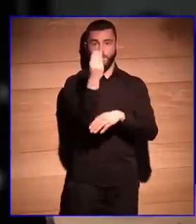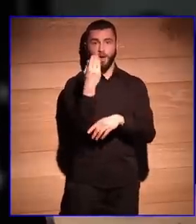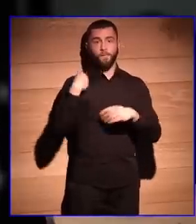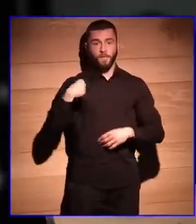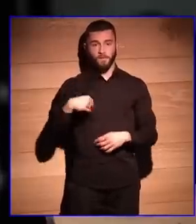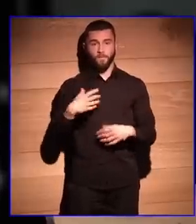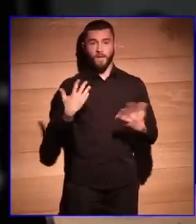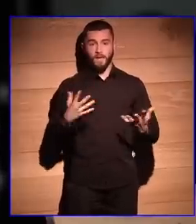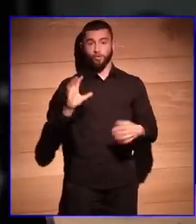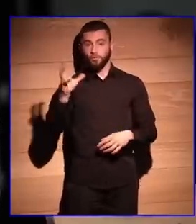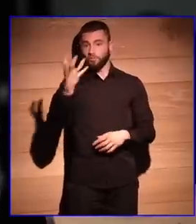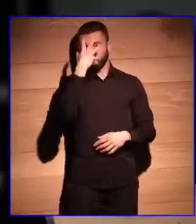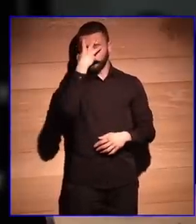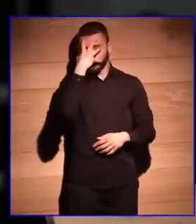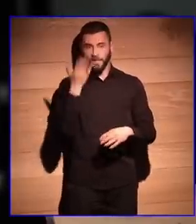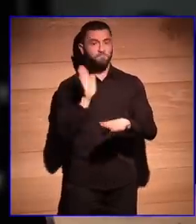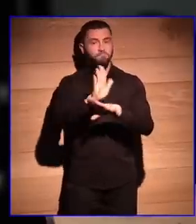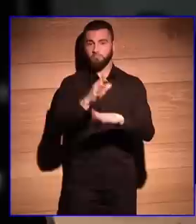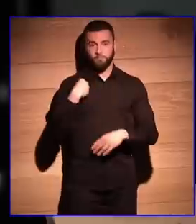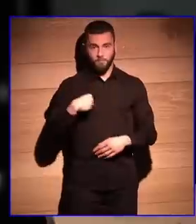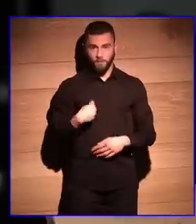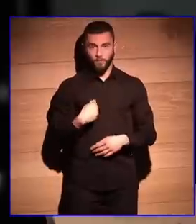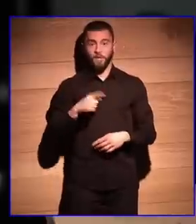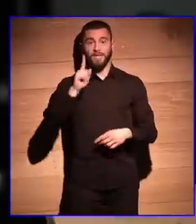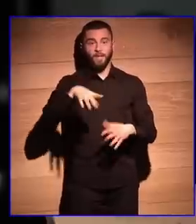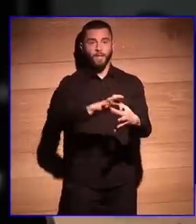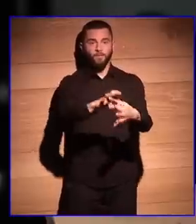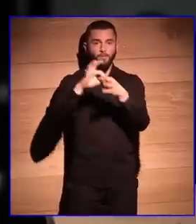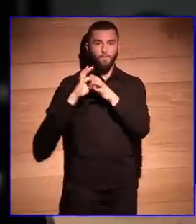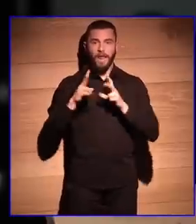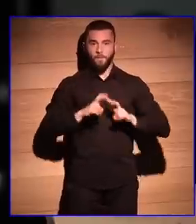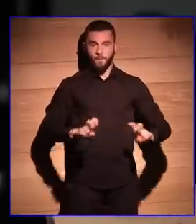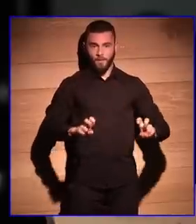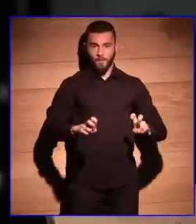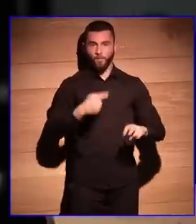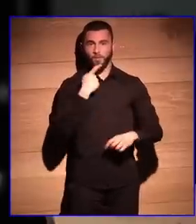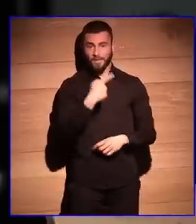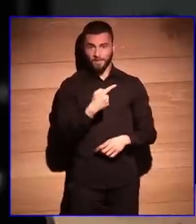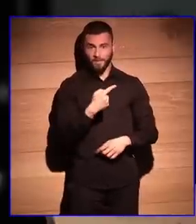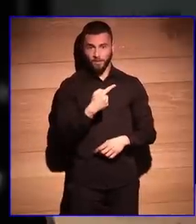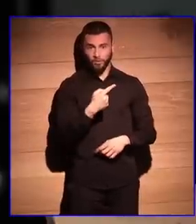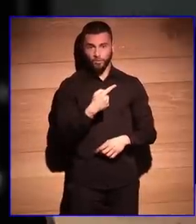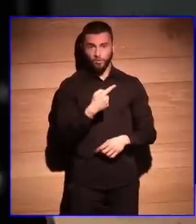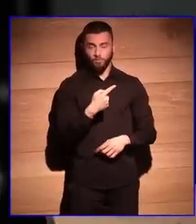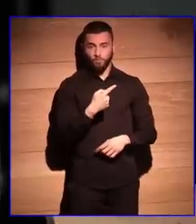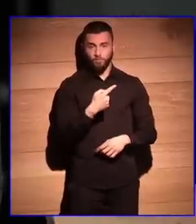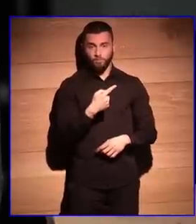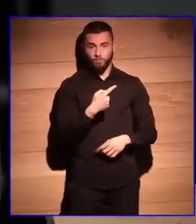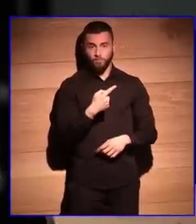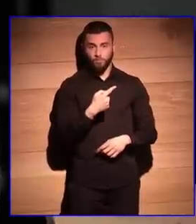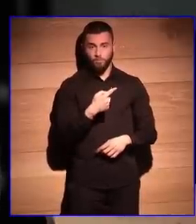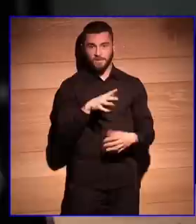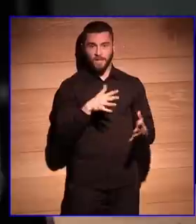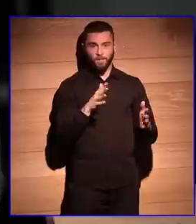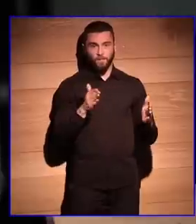representa la máscara. Y también tiene que ver con algo que mencionabas al principio, Juan, de forma muy pertinente, que es esa deformación